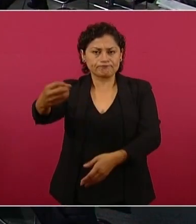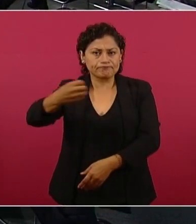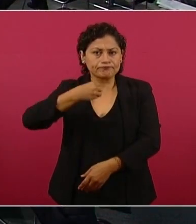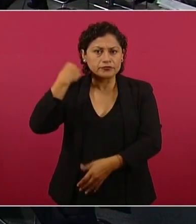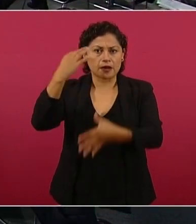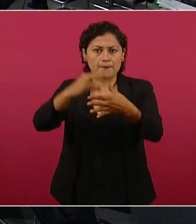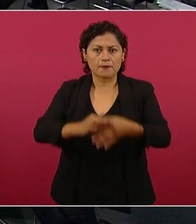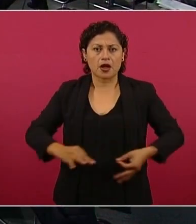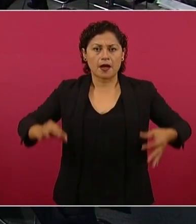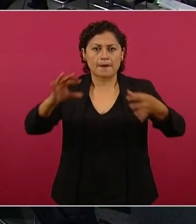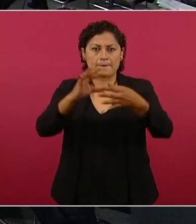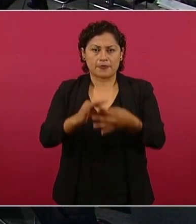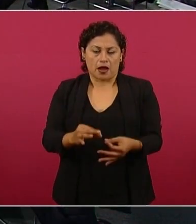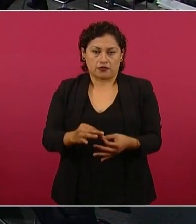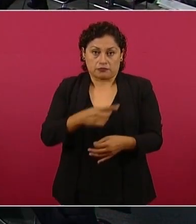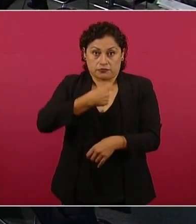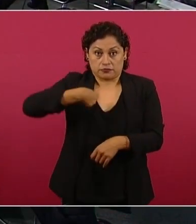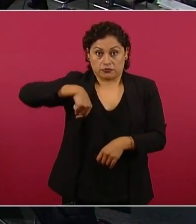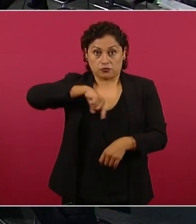permanentemente para ver